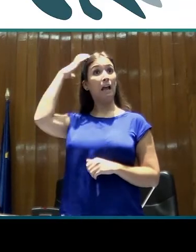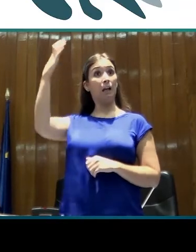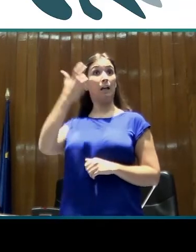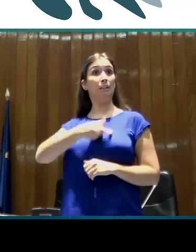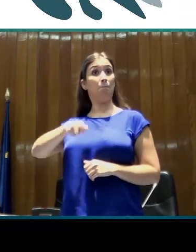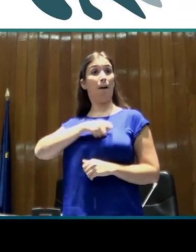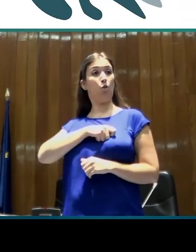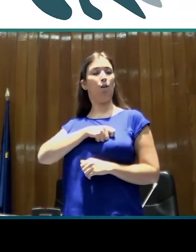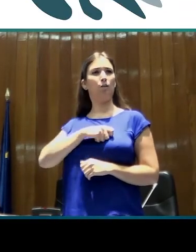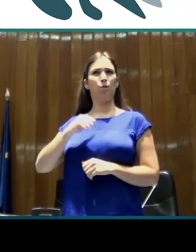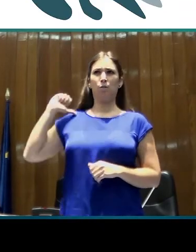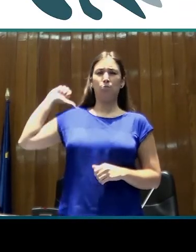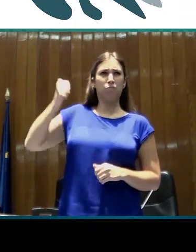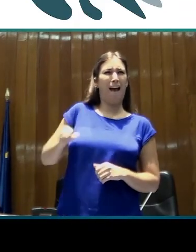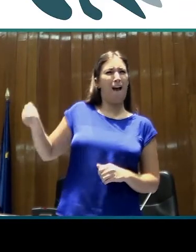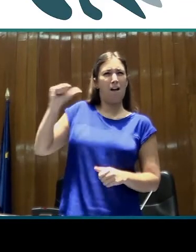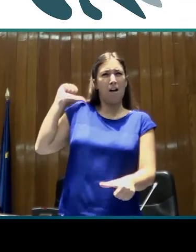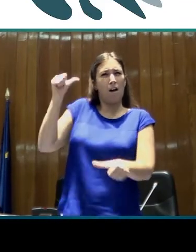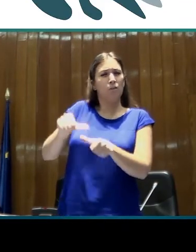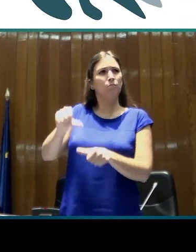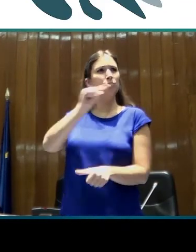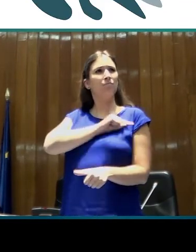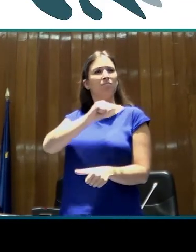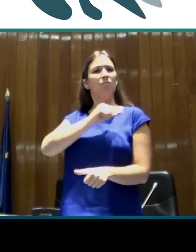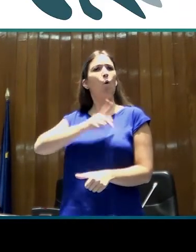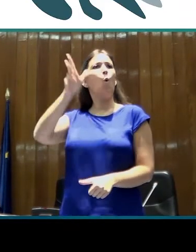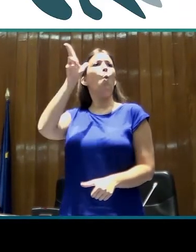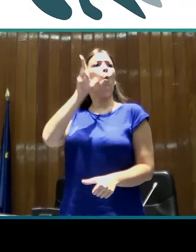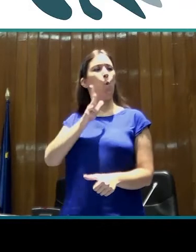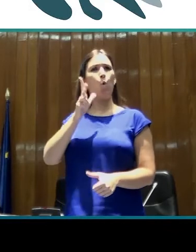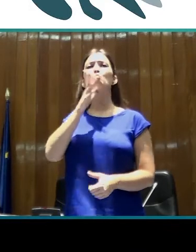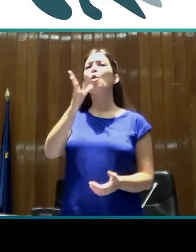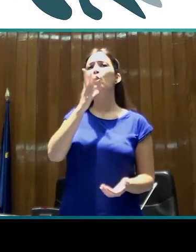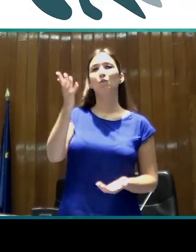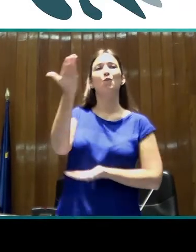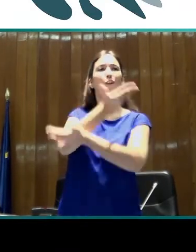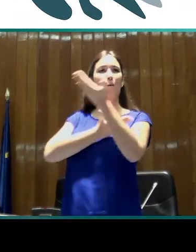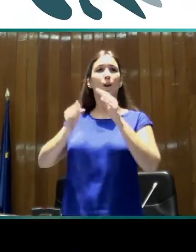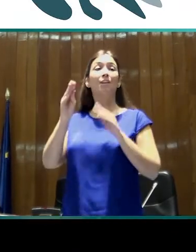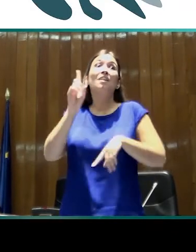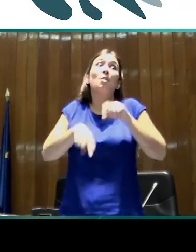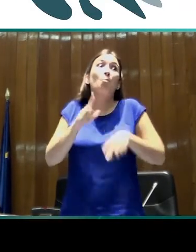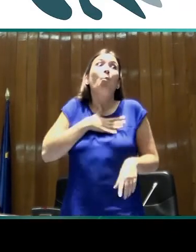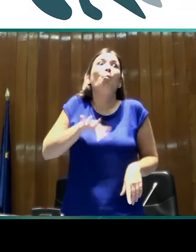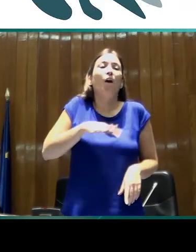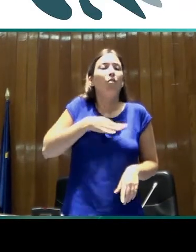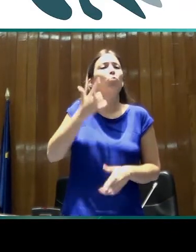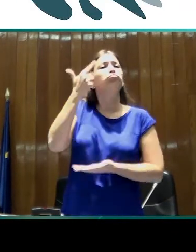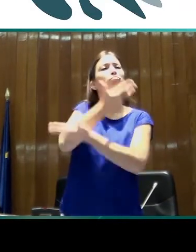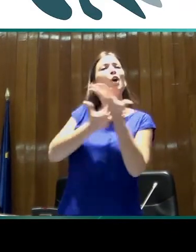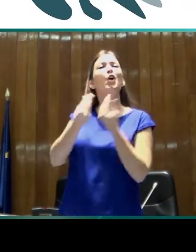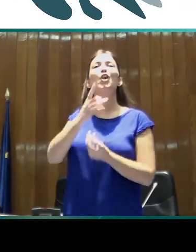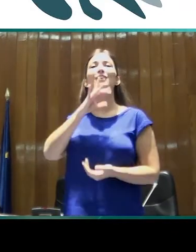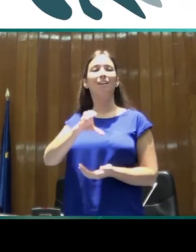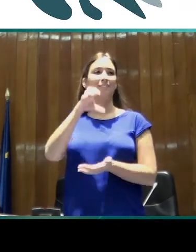Española, desde hace años, se siente muy honrada en poder colaborar, dentro de sus posibilidades, con el